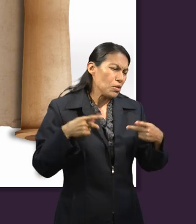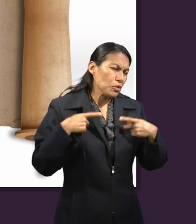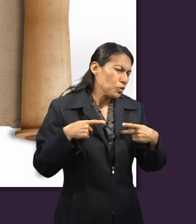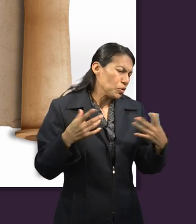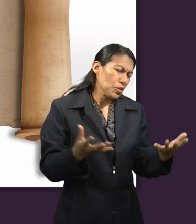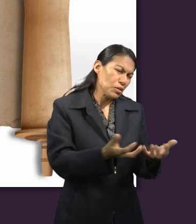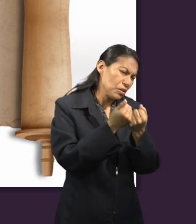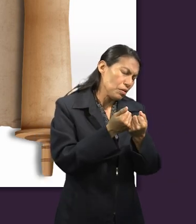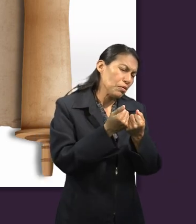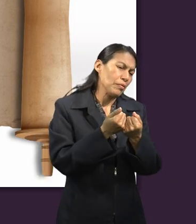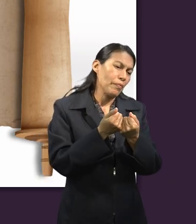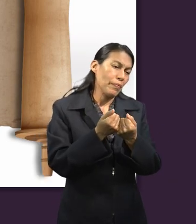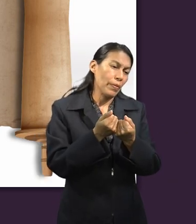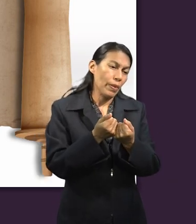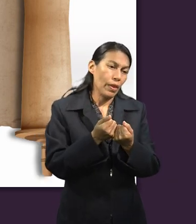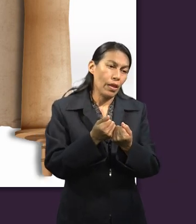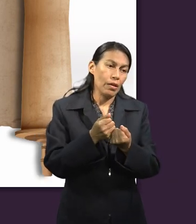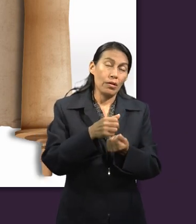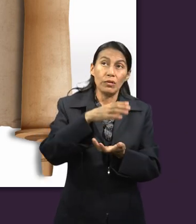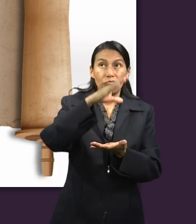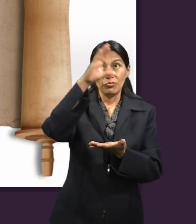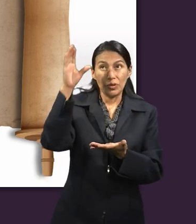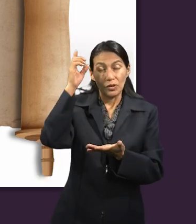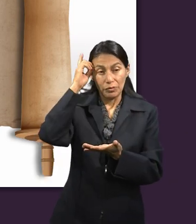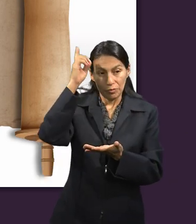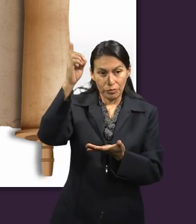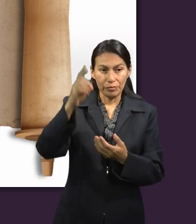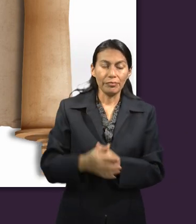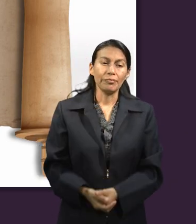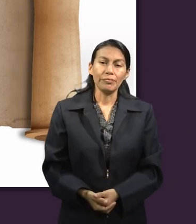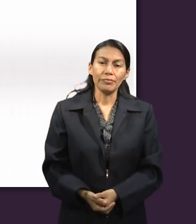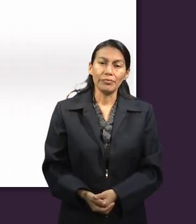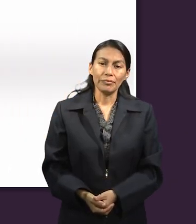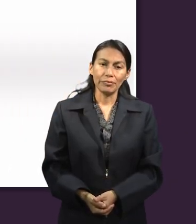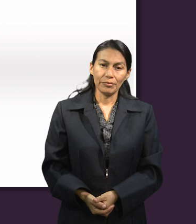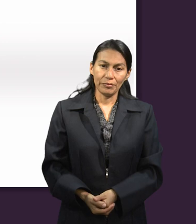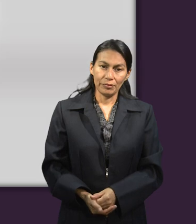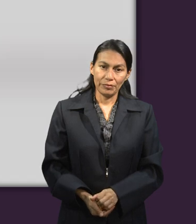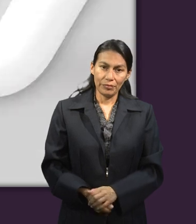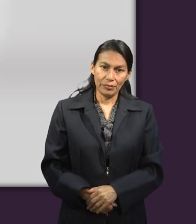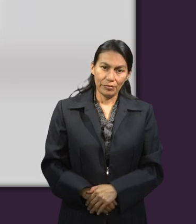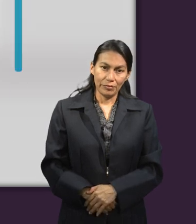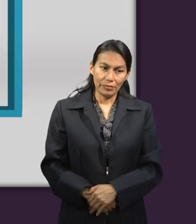de la expresión de la humanidad del reino de dios